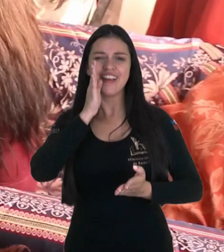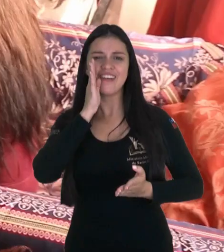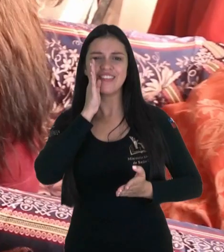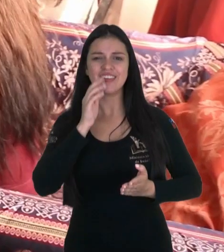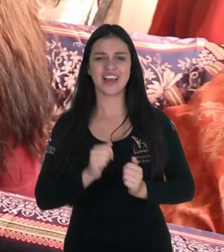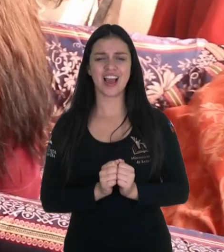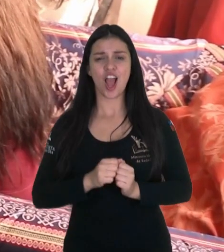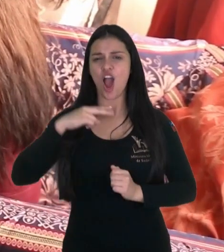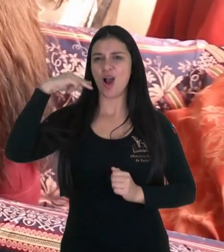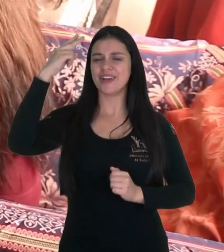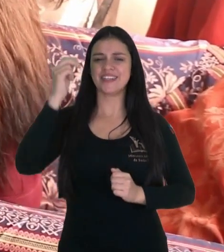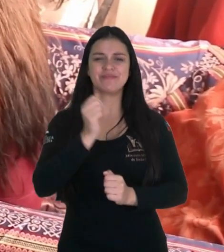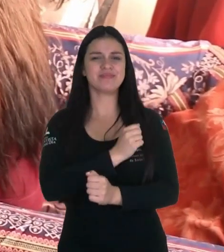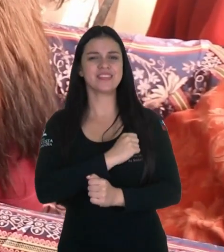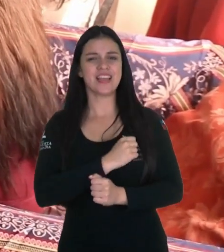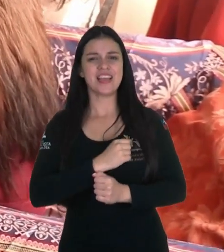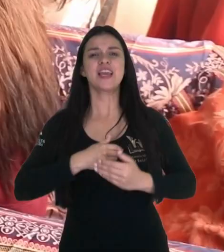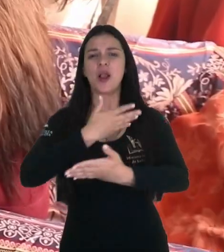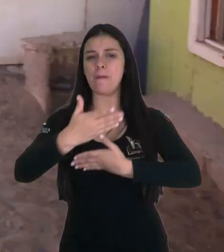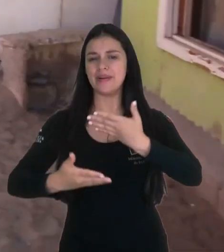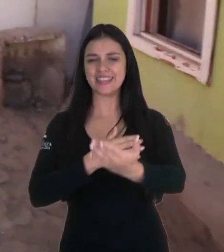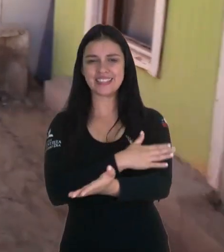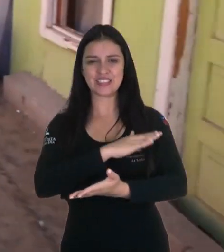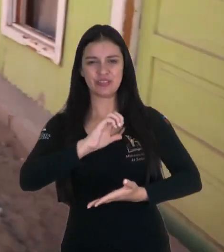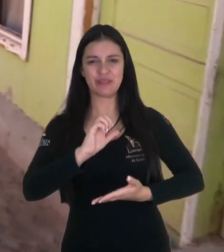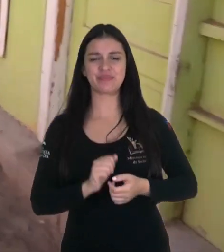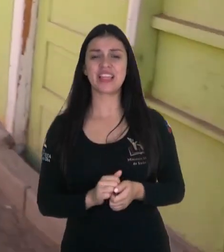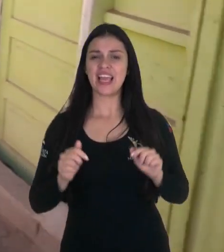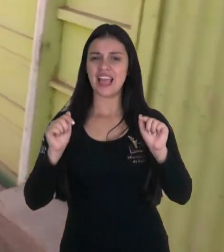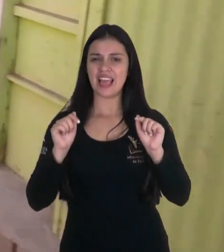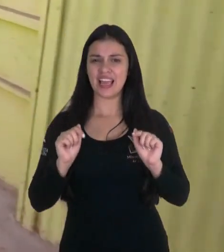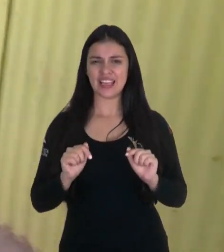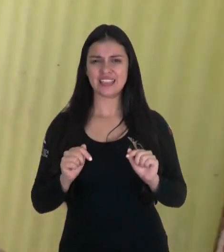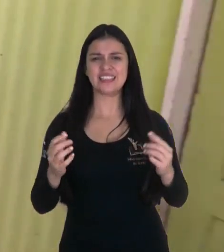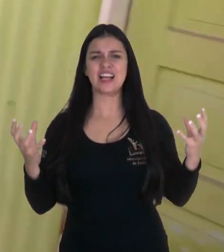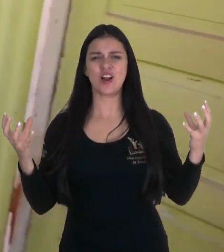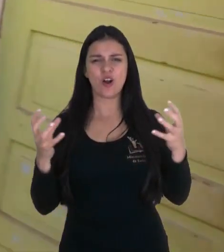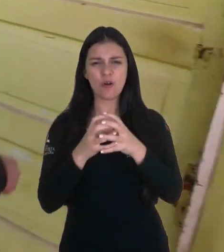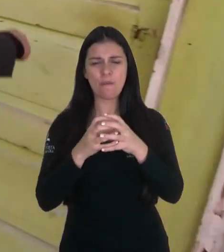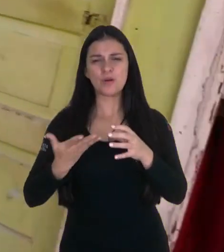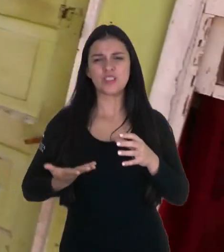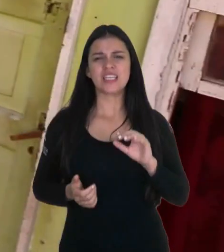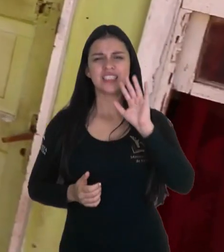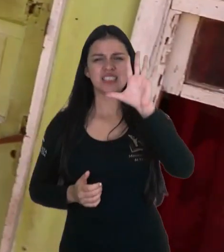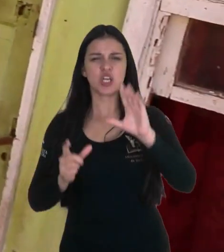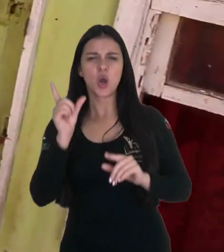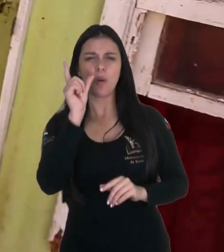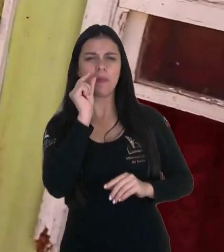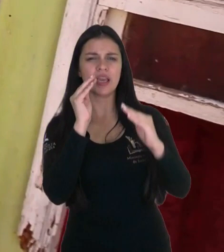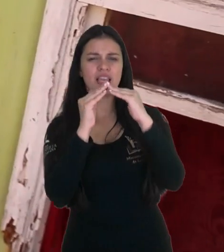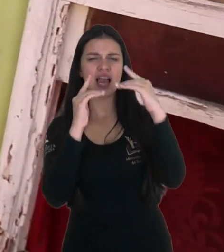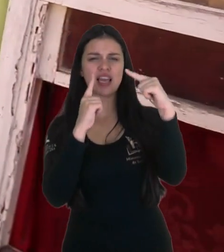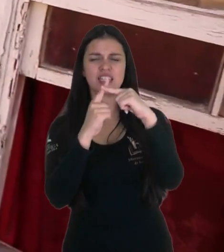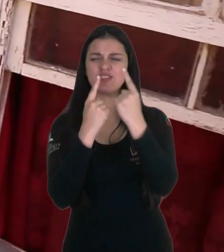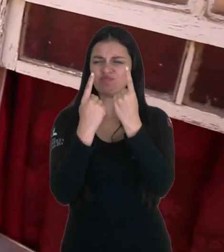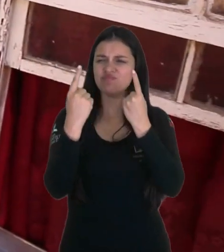Dios, orar y compartir su fe. Este distrito está compuesto por 5 pequeñas congregaciones muy